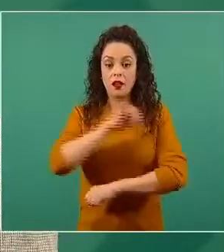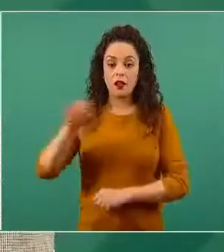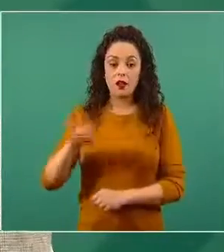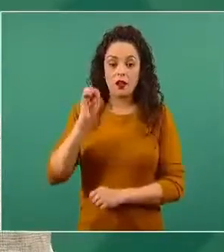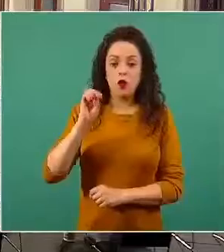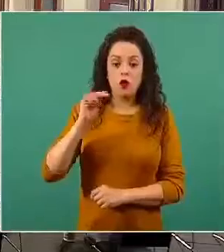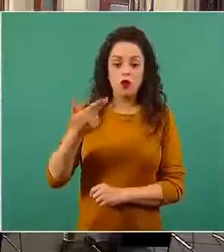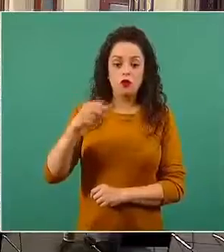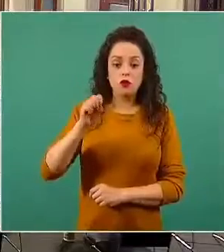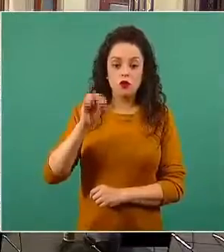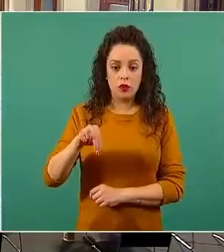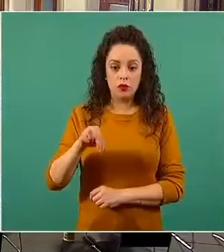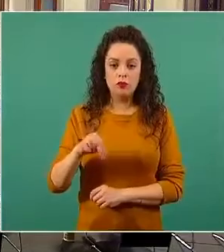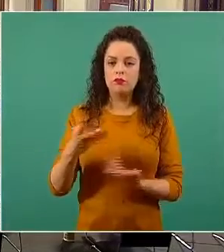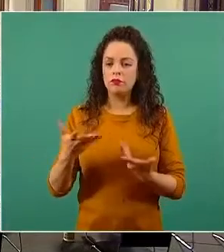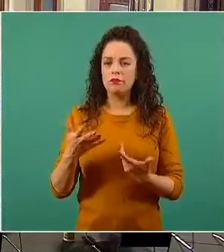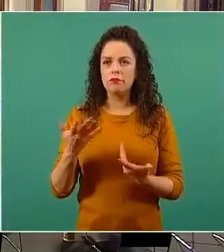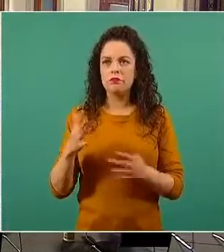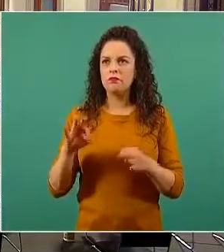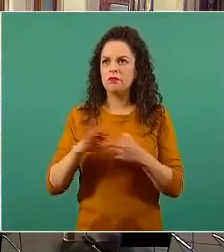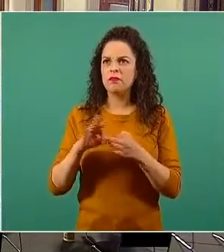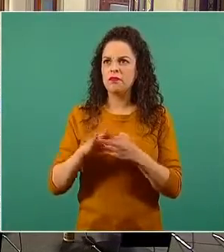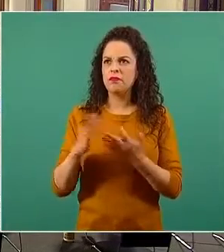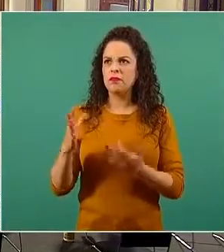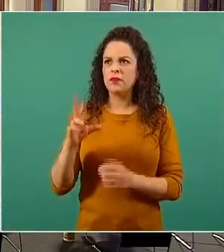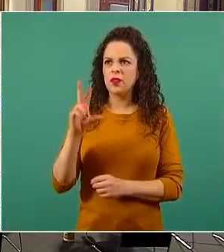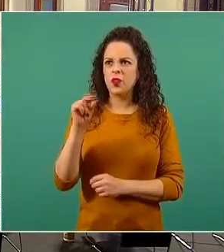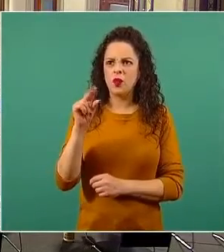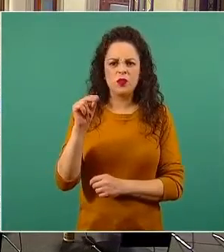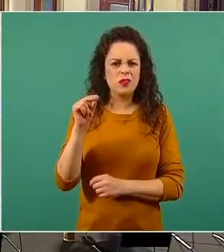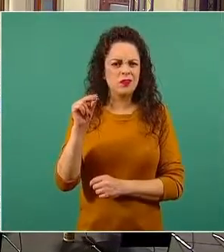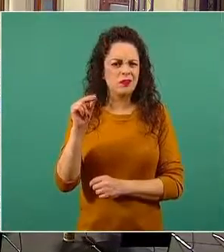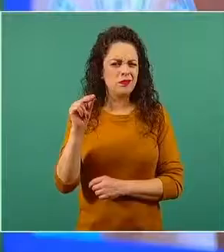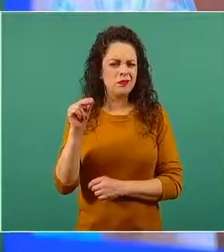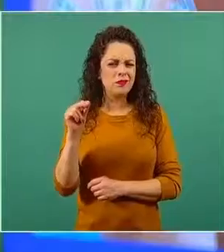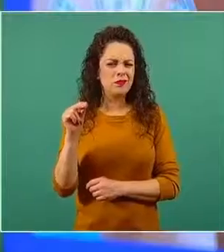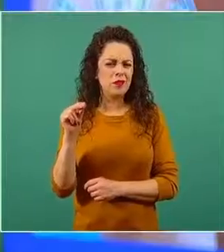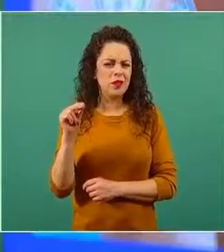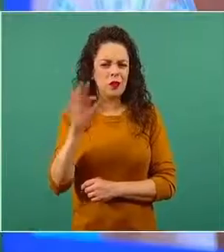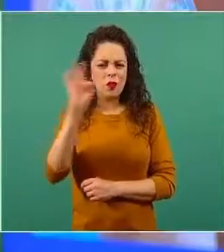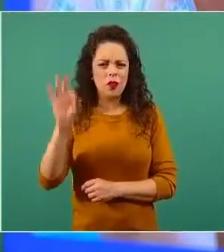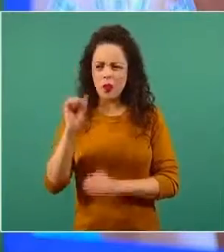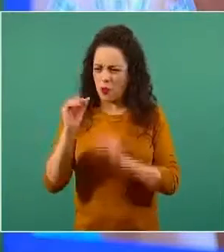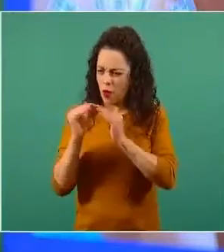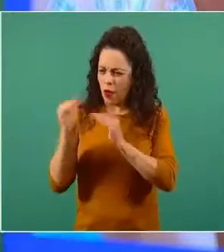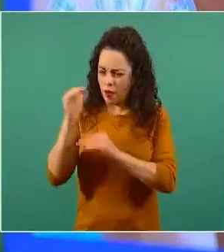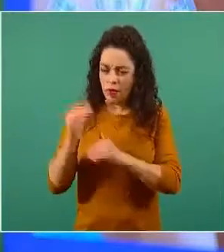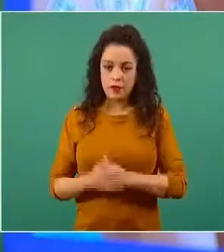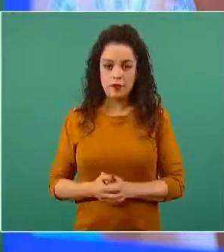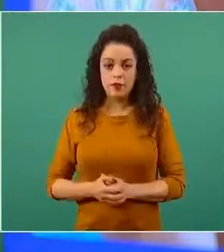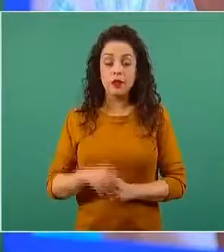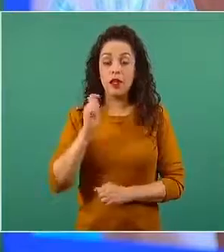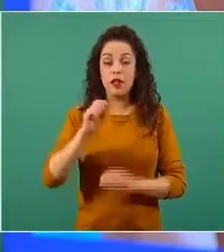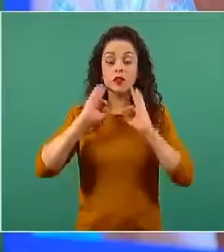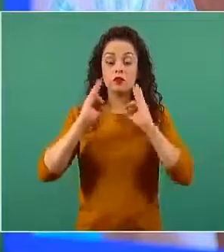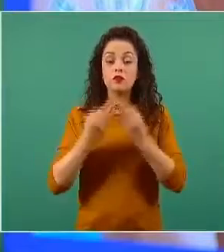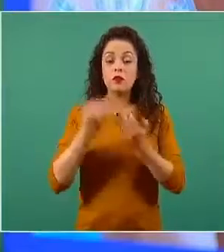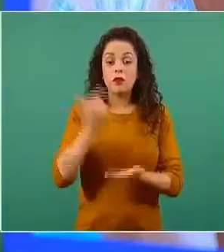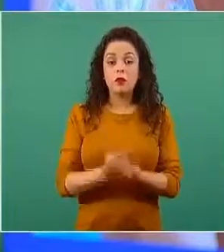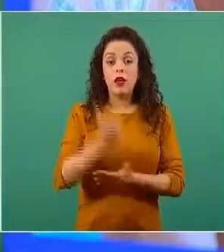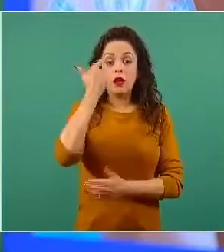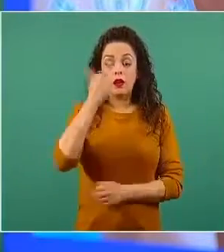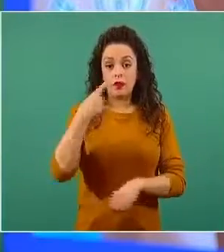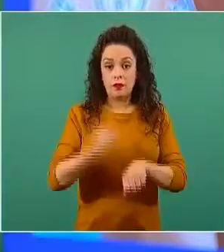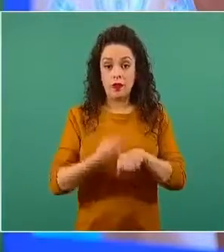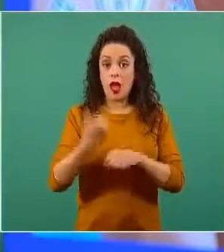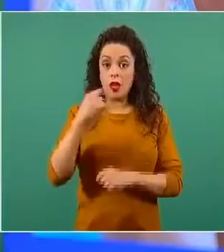protege arriba de 80 y pocos por ciento, es un poco más de 80% contra formas graves de enfermedad y